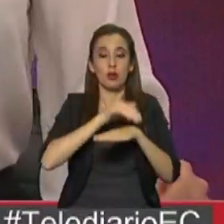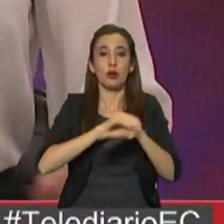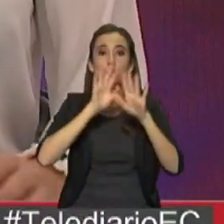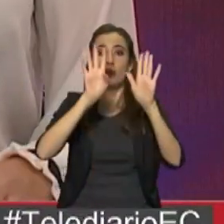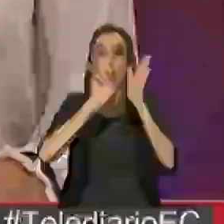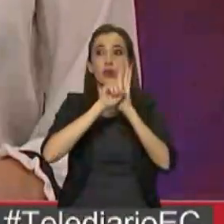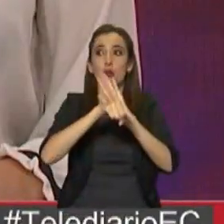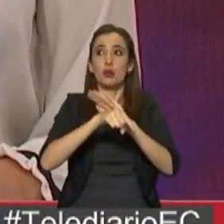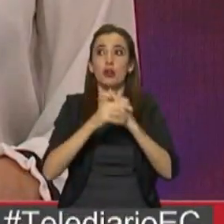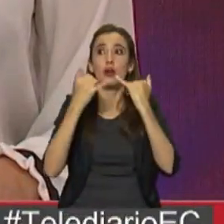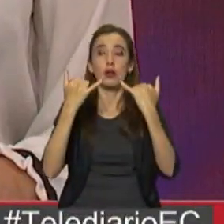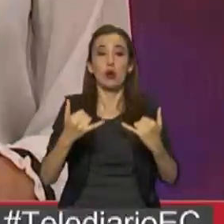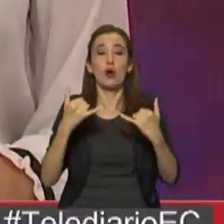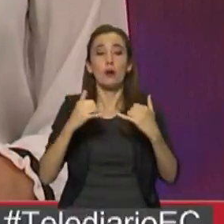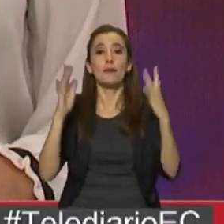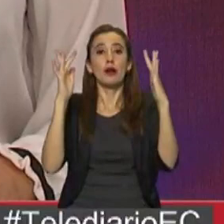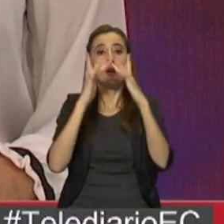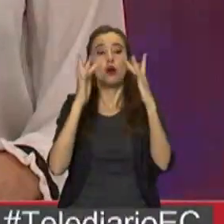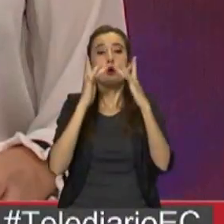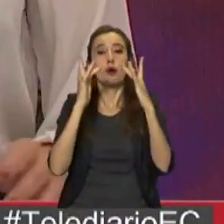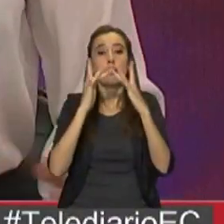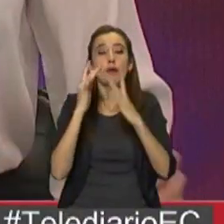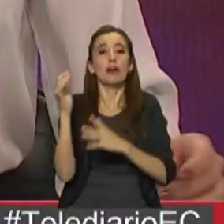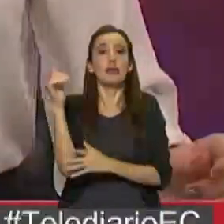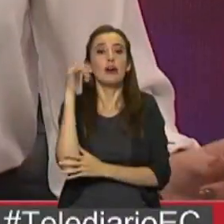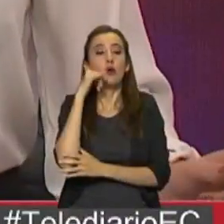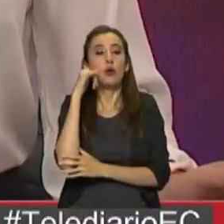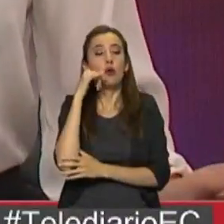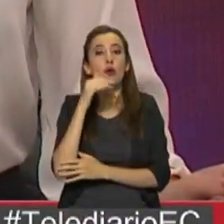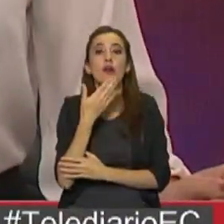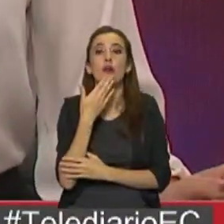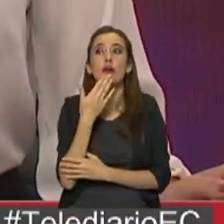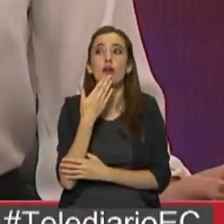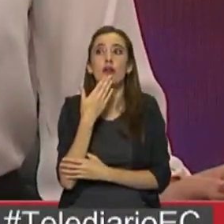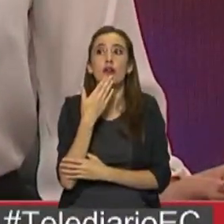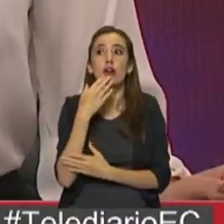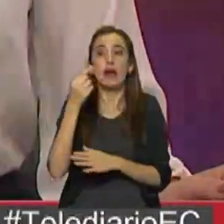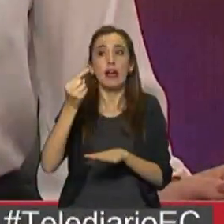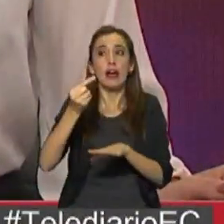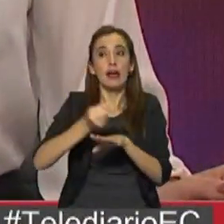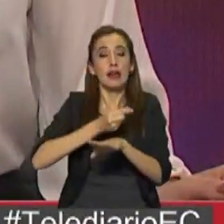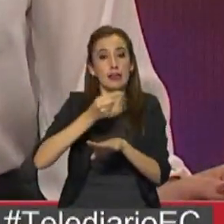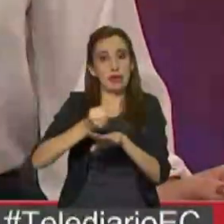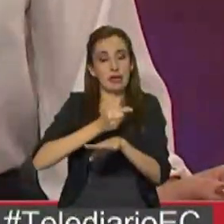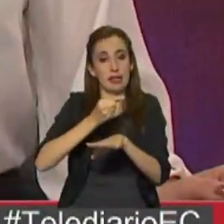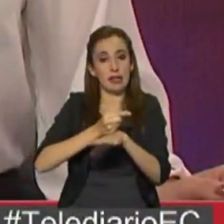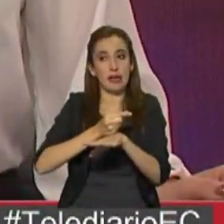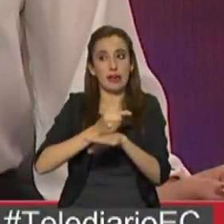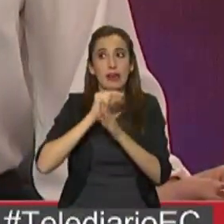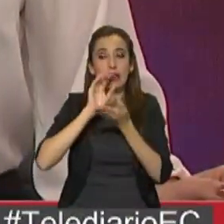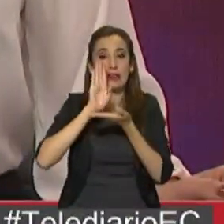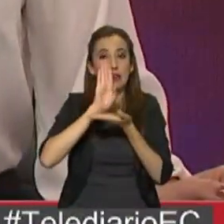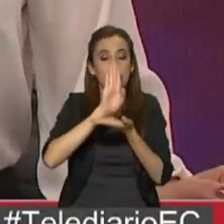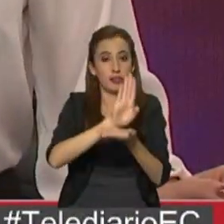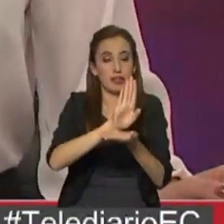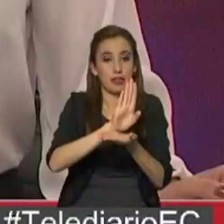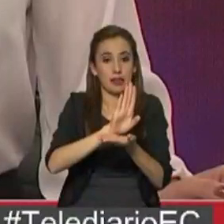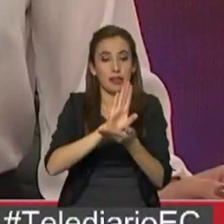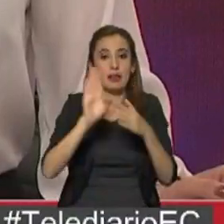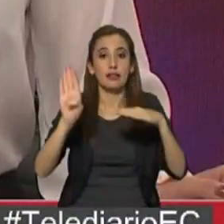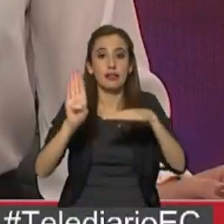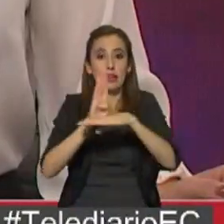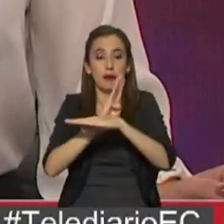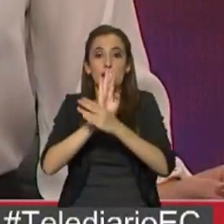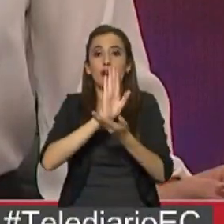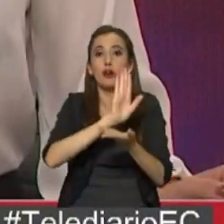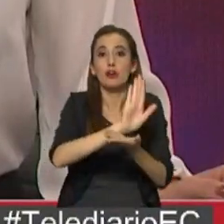minutos en este momento vamos a hacer contacto vía telefónica con benicio troncoso el ex gerente del banco del instituto ecuatoriano de seguridad social para conocer